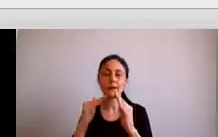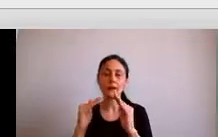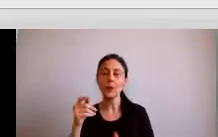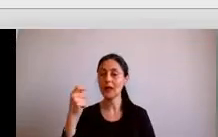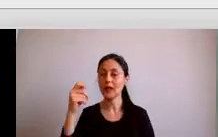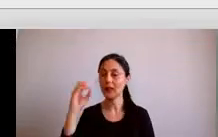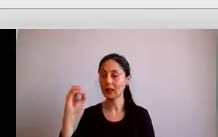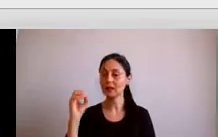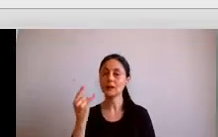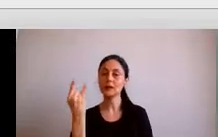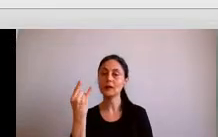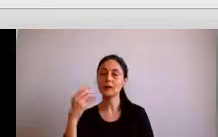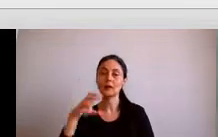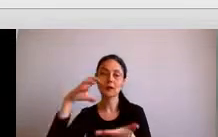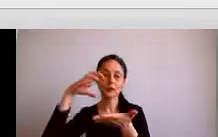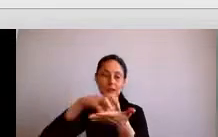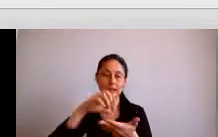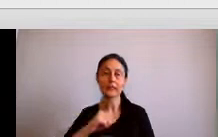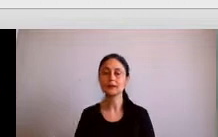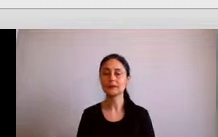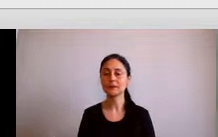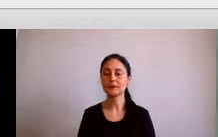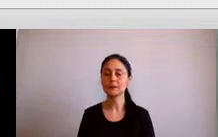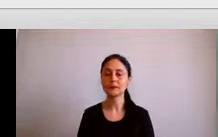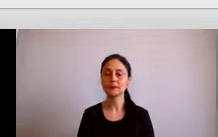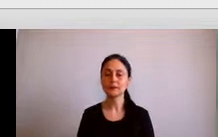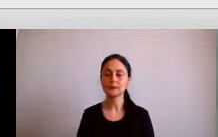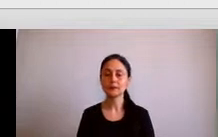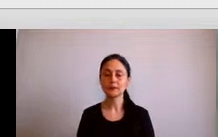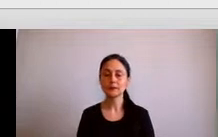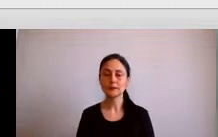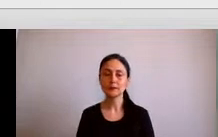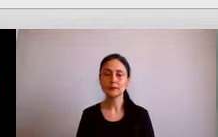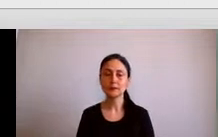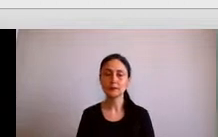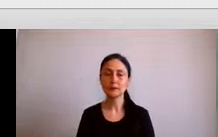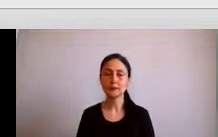en la universidad. Y ya puede.